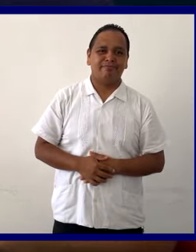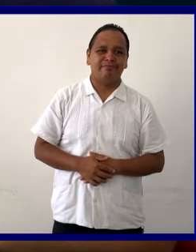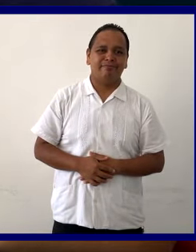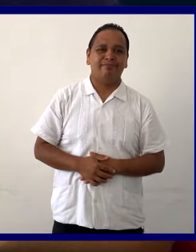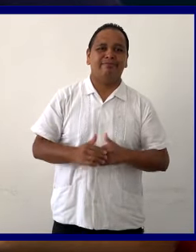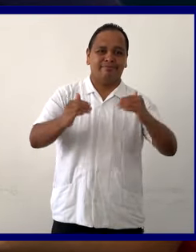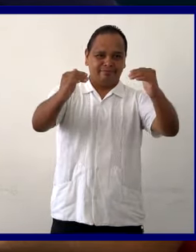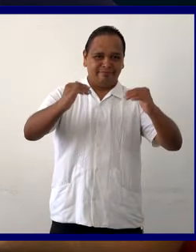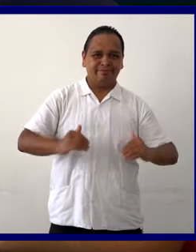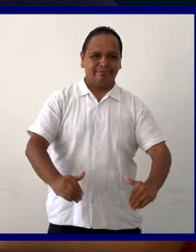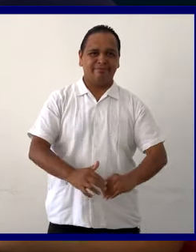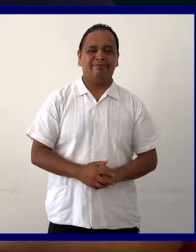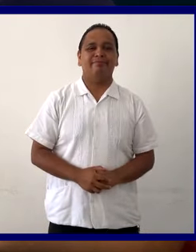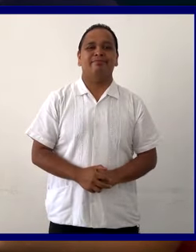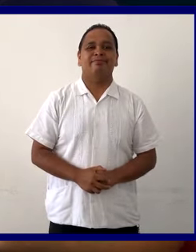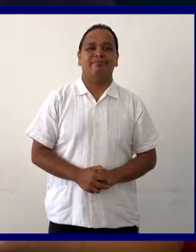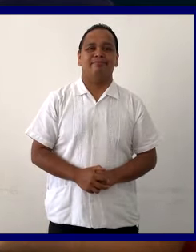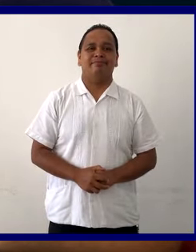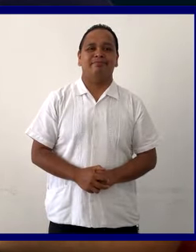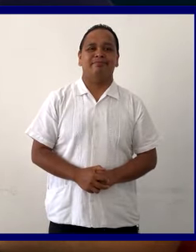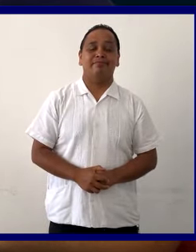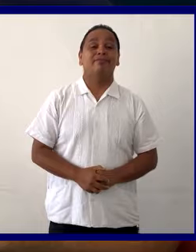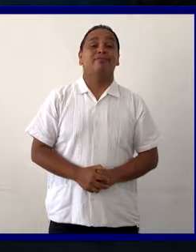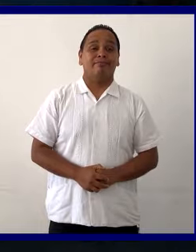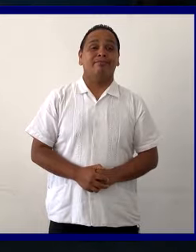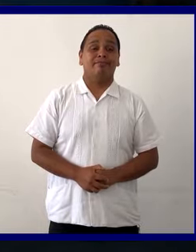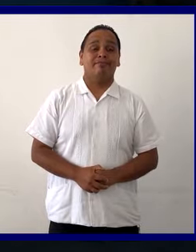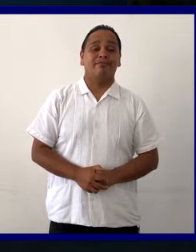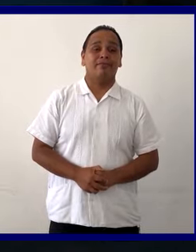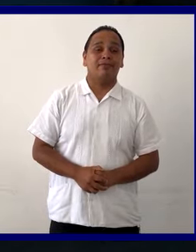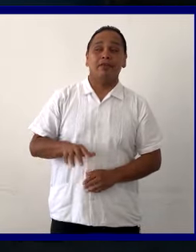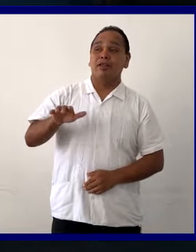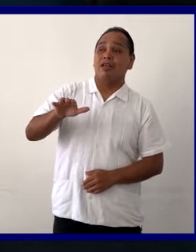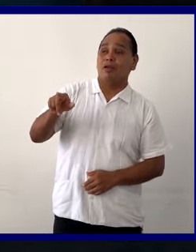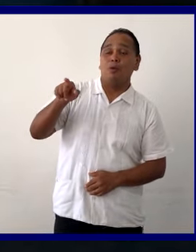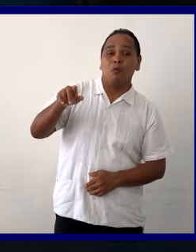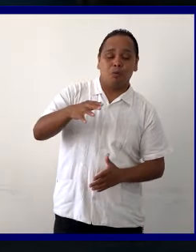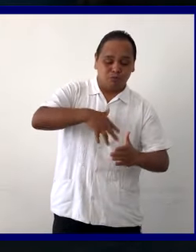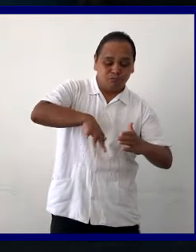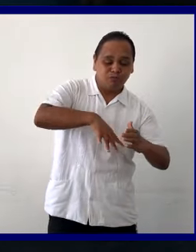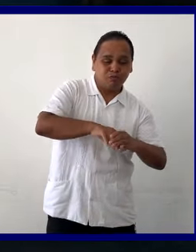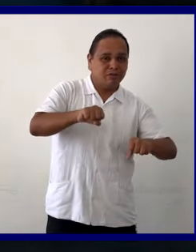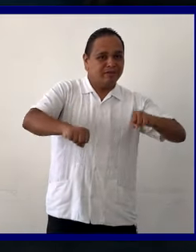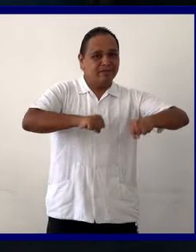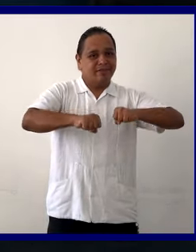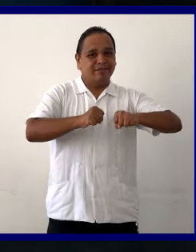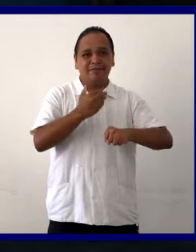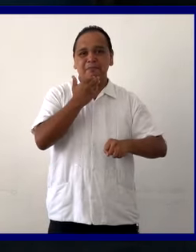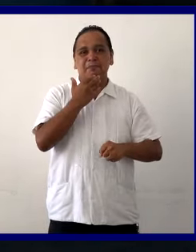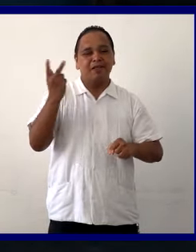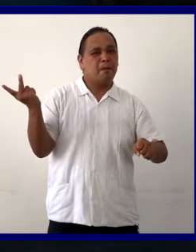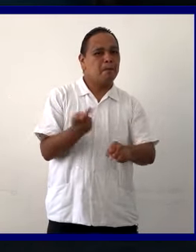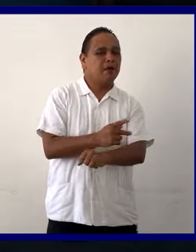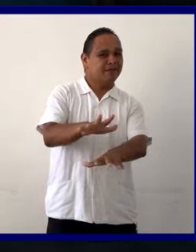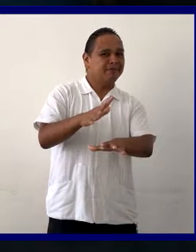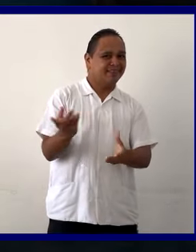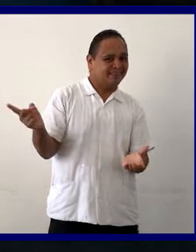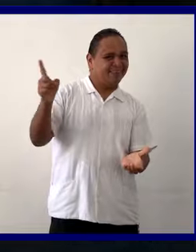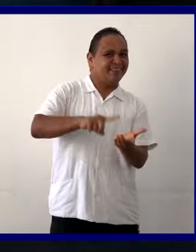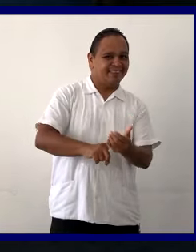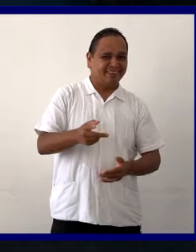Y ya tenemos al concursante que participará por la bicicleta del año. Buenas tardes, estás en Paso Mecha y vas a participar para ganar una bicicleta del